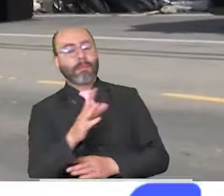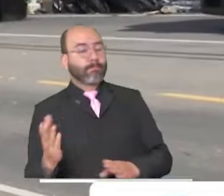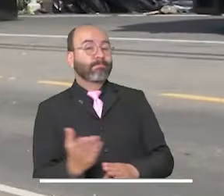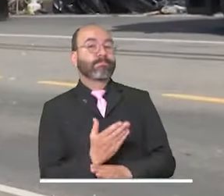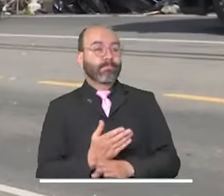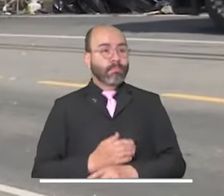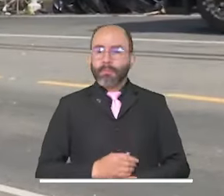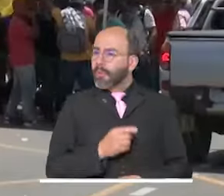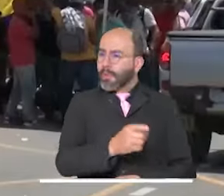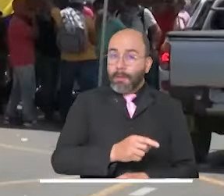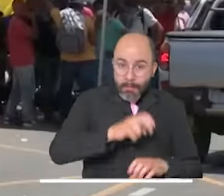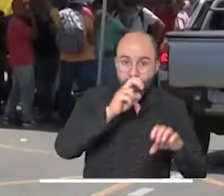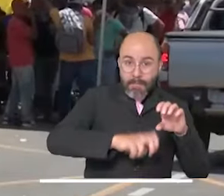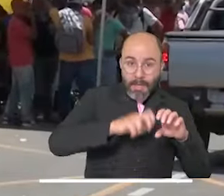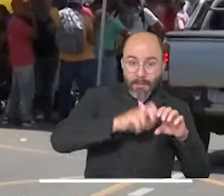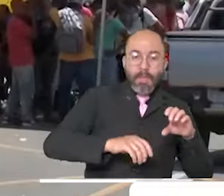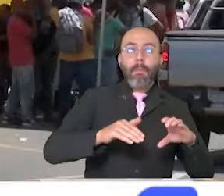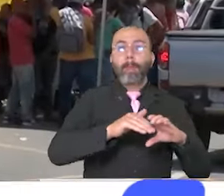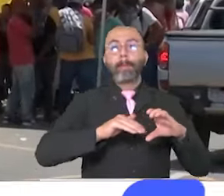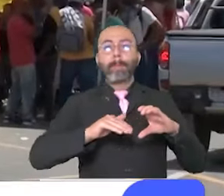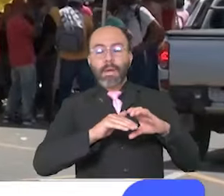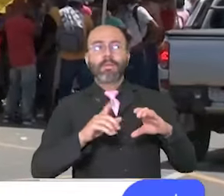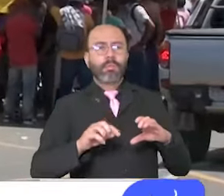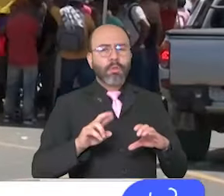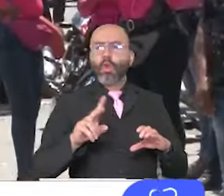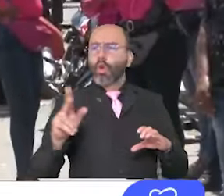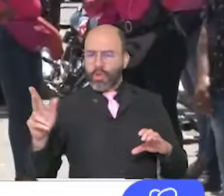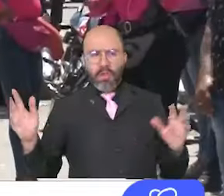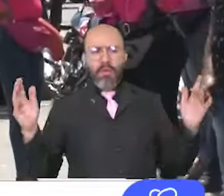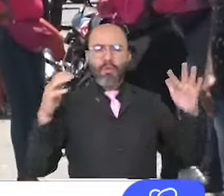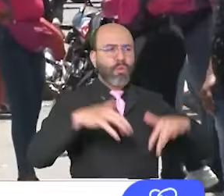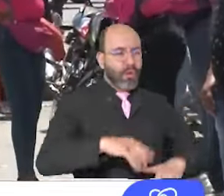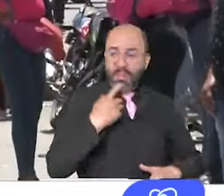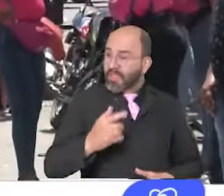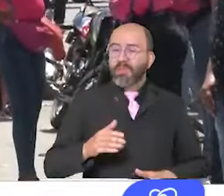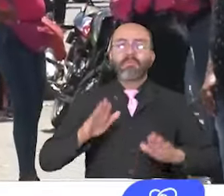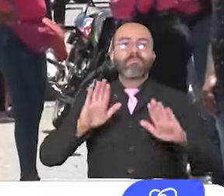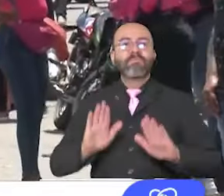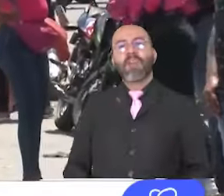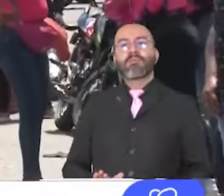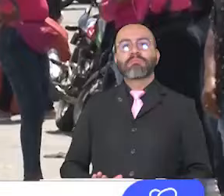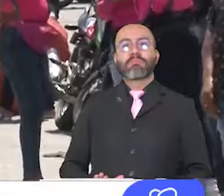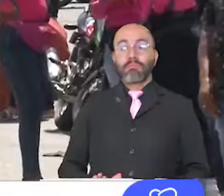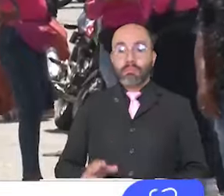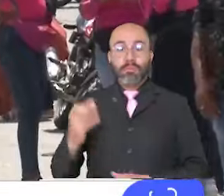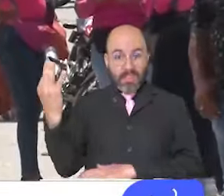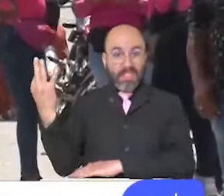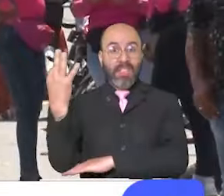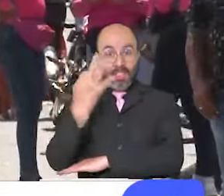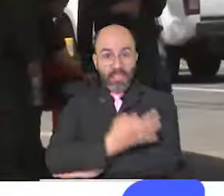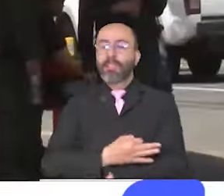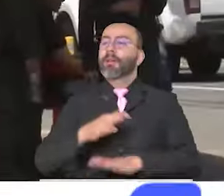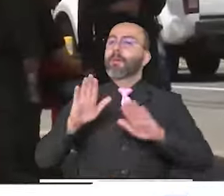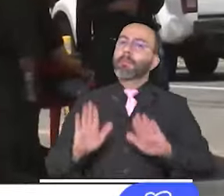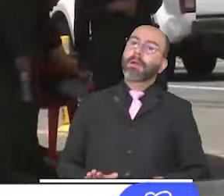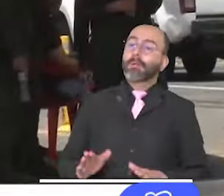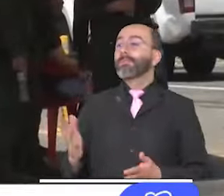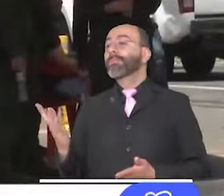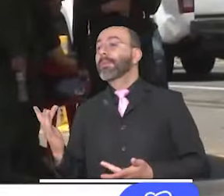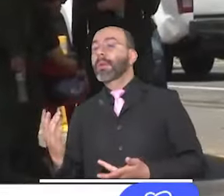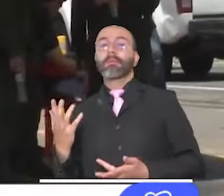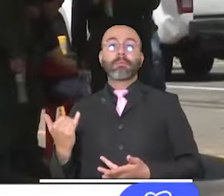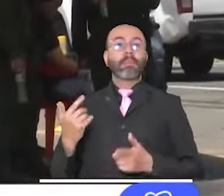los Mineros de marmato caldas y otras regiones del país se niegan a frenar el paro pues se completan tres días donde siguen esperando tener